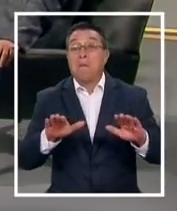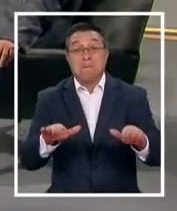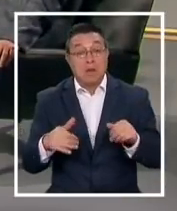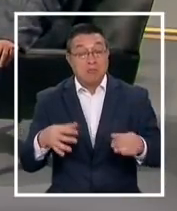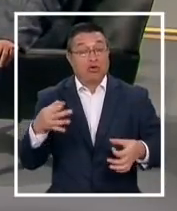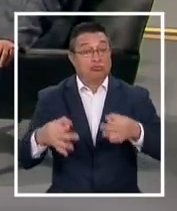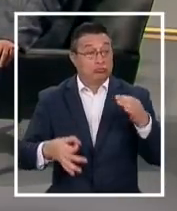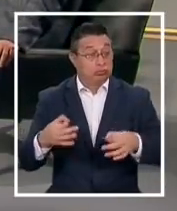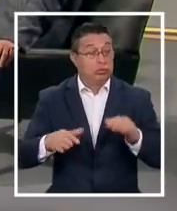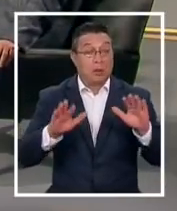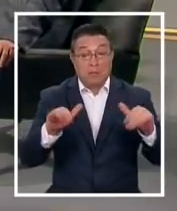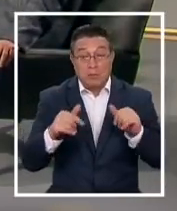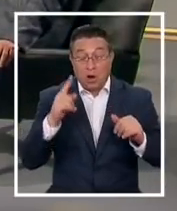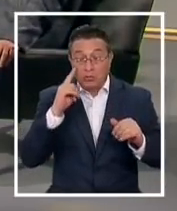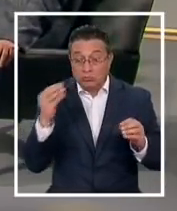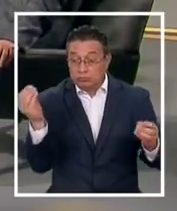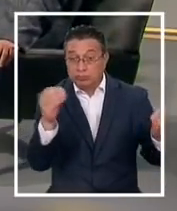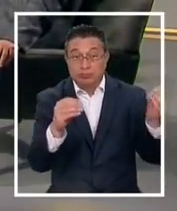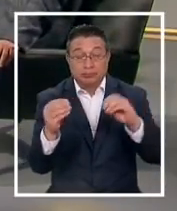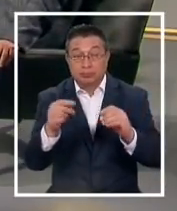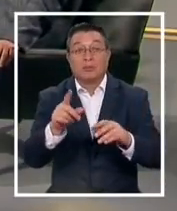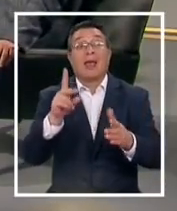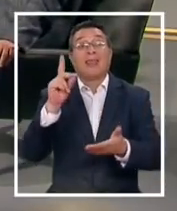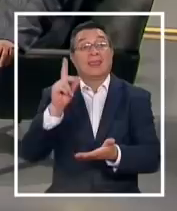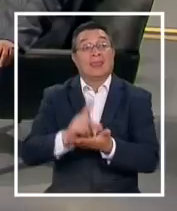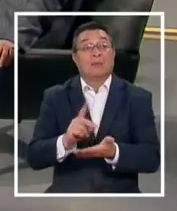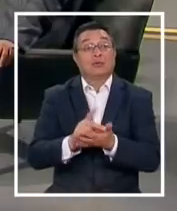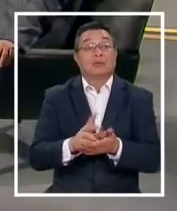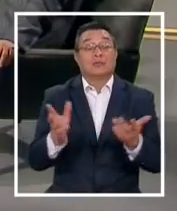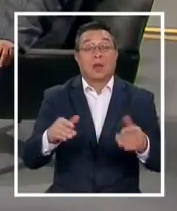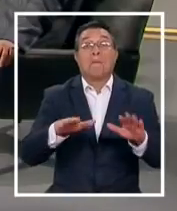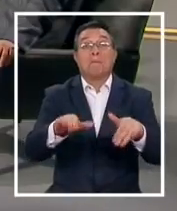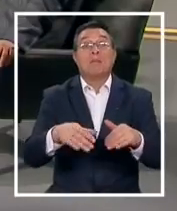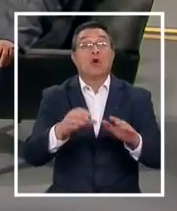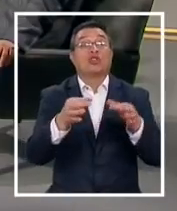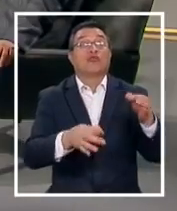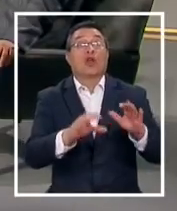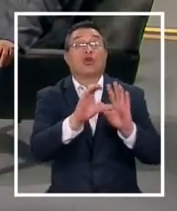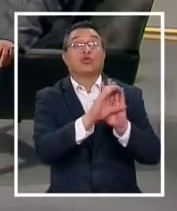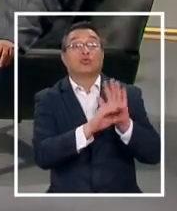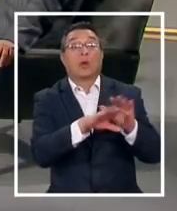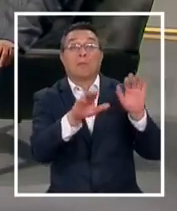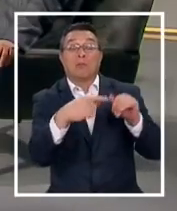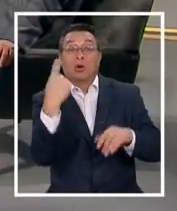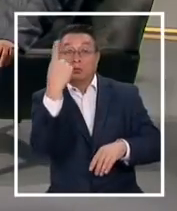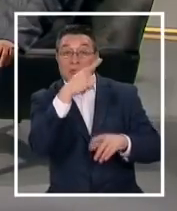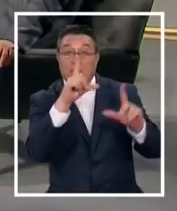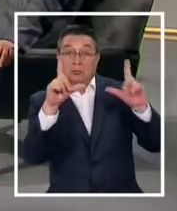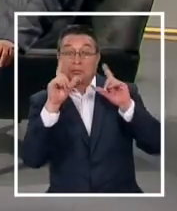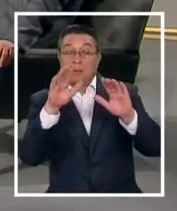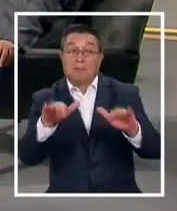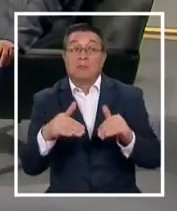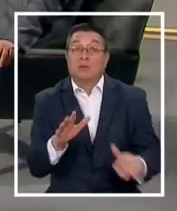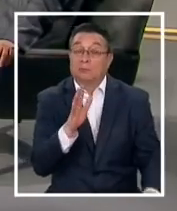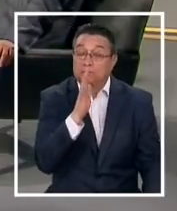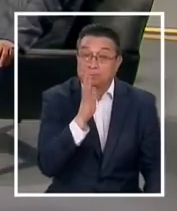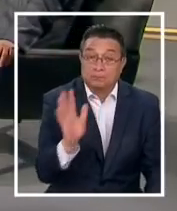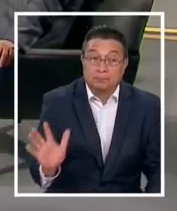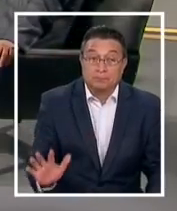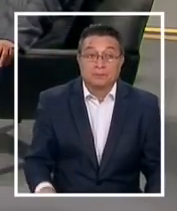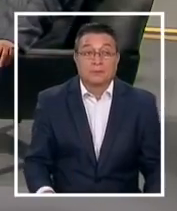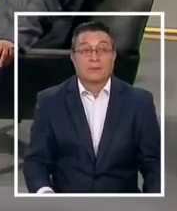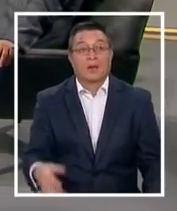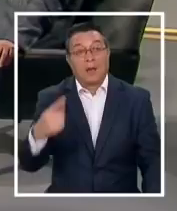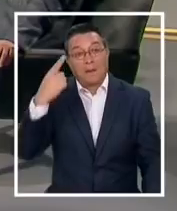disposición del Tribunal, porque la fórmula que está aprobando la Cámara de Diputados... Lo que no sabemos si tenemos el mismo Tribunal Constitucional, pues no sabemos si van a votar las mismas personas. Exactamente. Bueno,